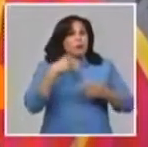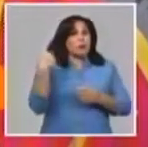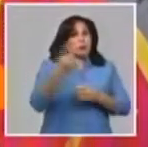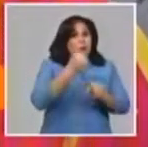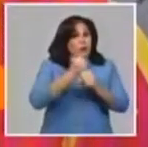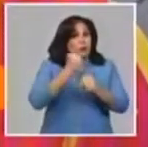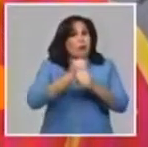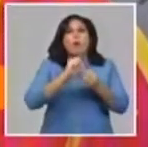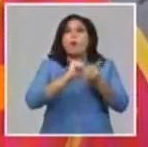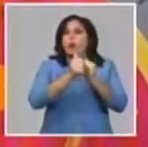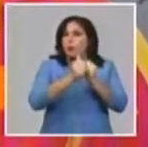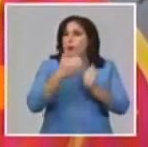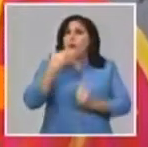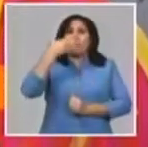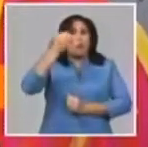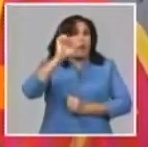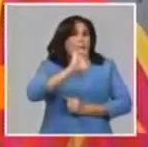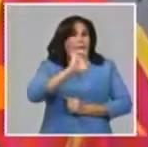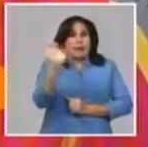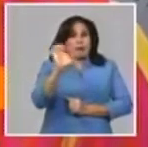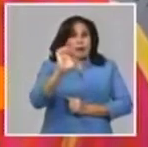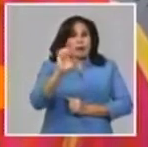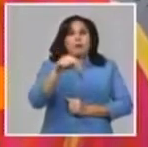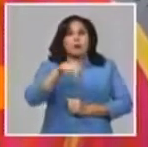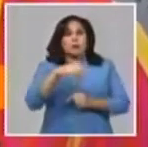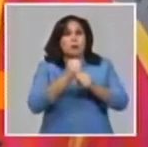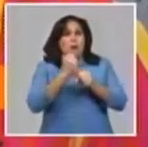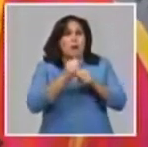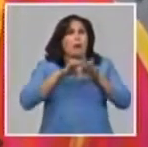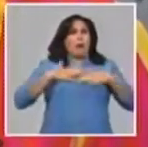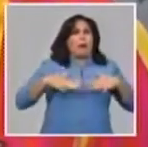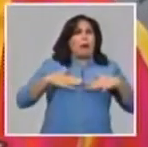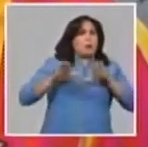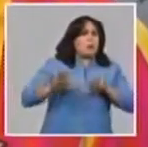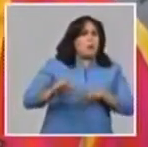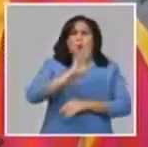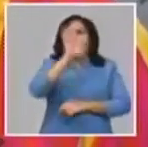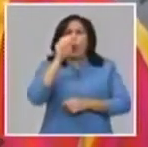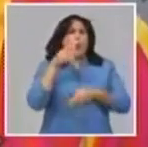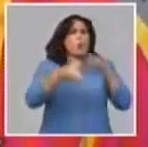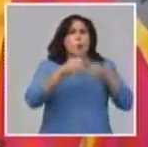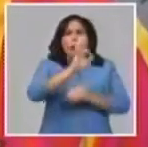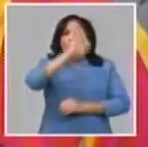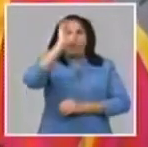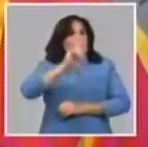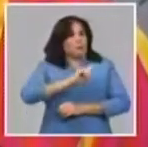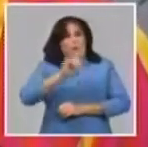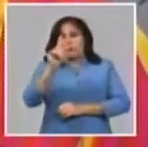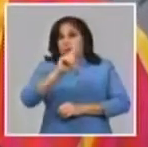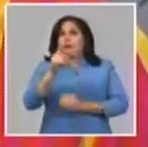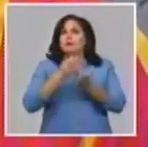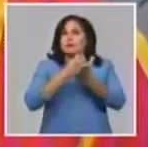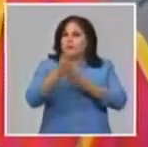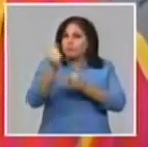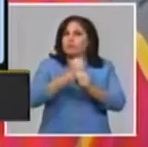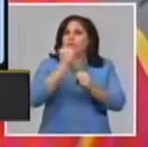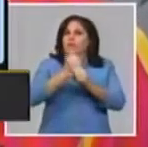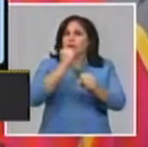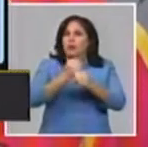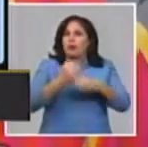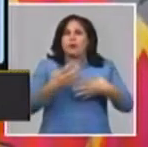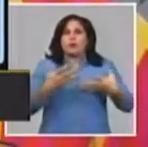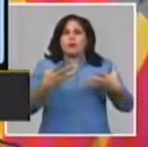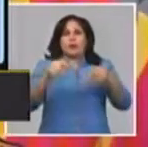trabajadores hay que decir que ha sido excelente. Aquí no ha habido un trabajador que haya renunciado a esta digna labor en la cual estamos